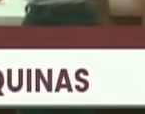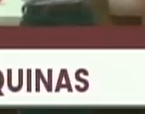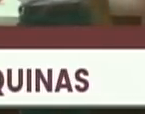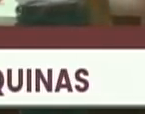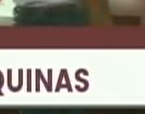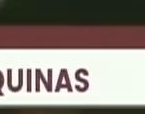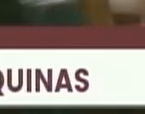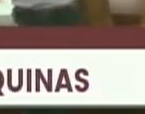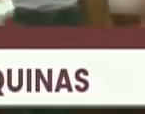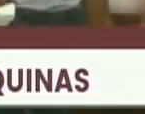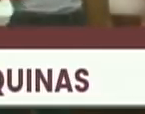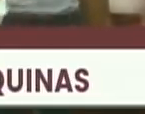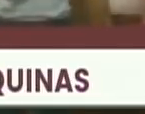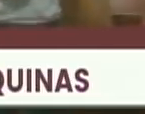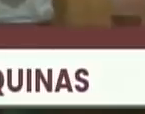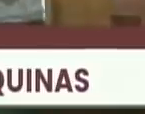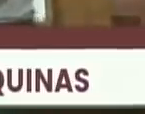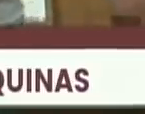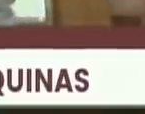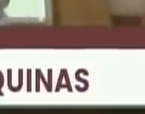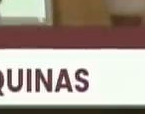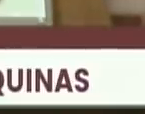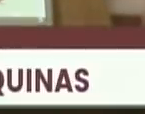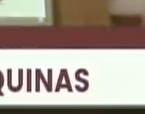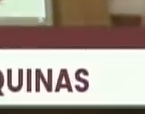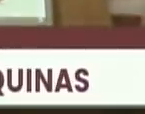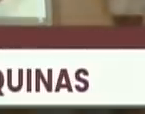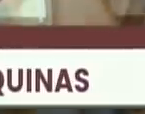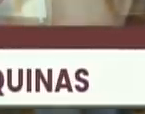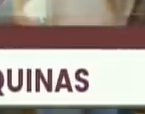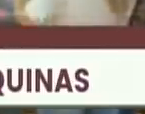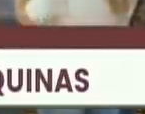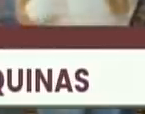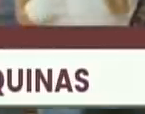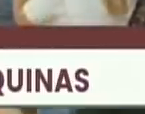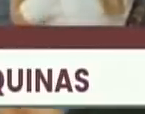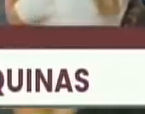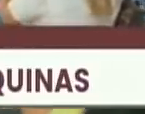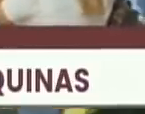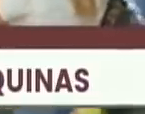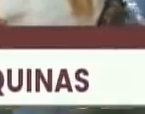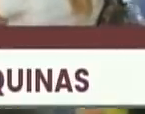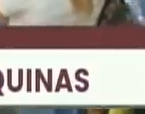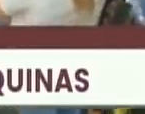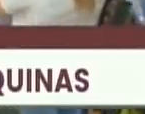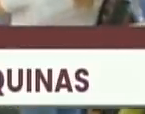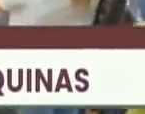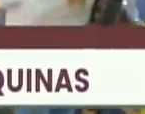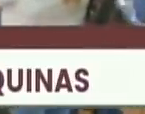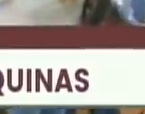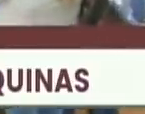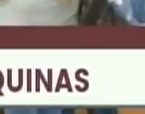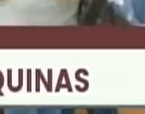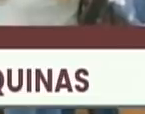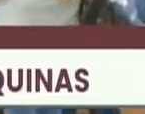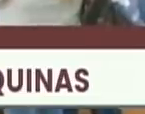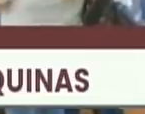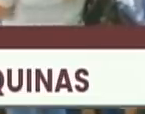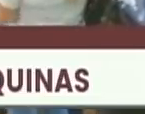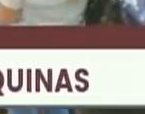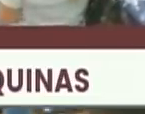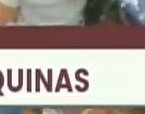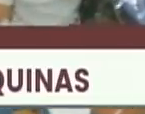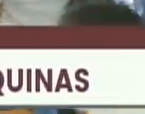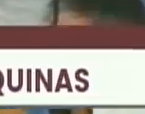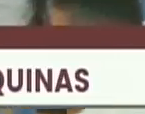a medir en estas elecciones y el pueblo venezolano que va a participar. Recordemos que el padrón electoral está constituido por más de 20 millones de personas